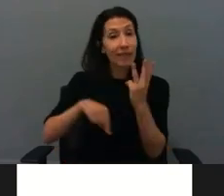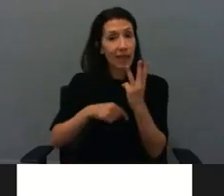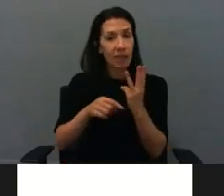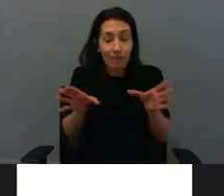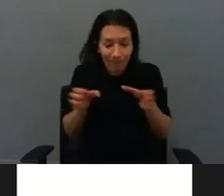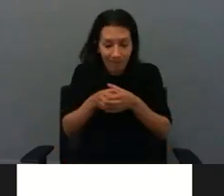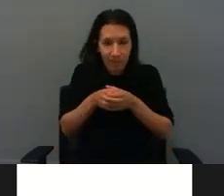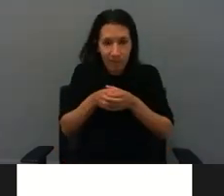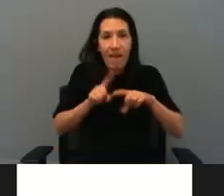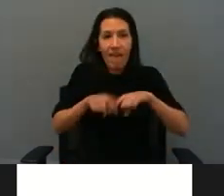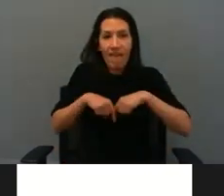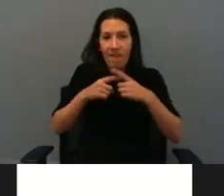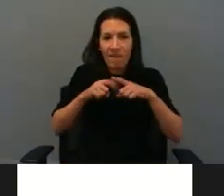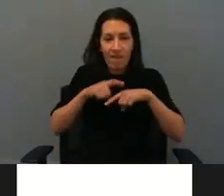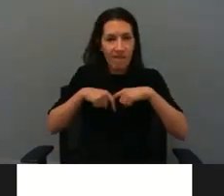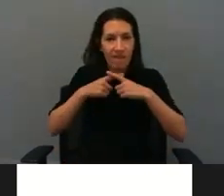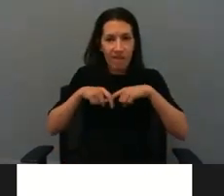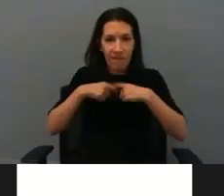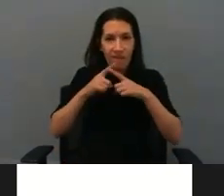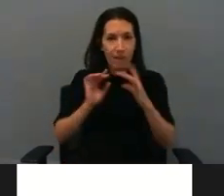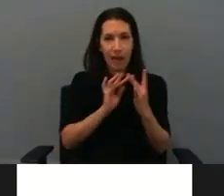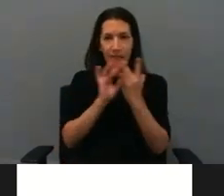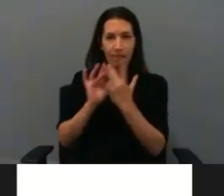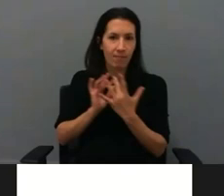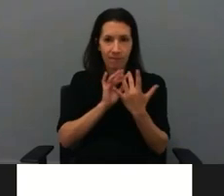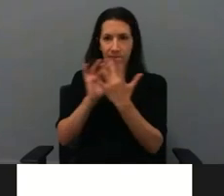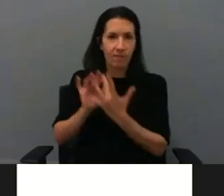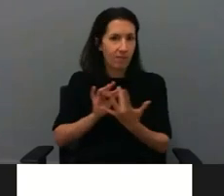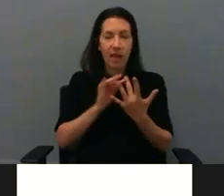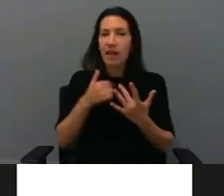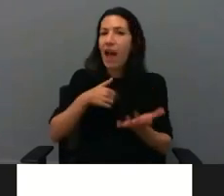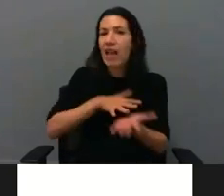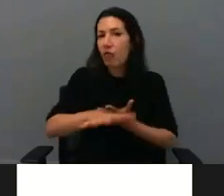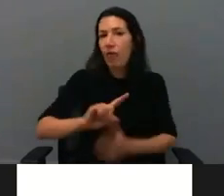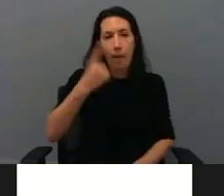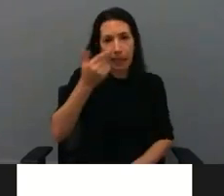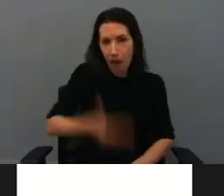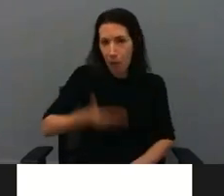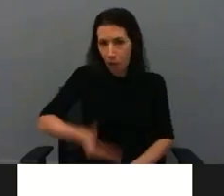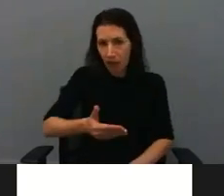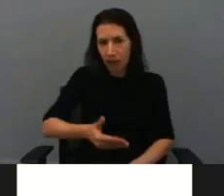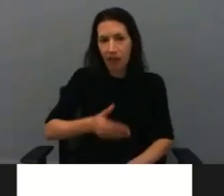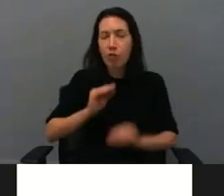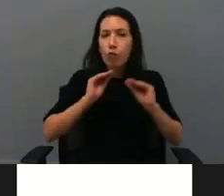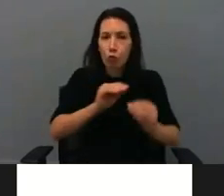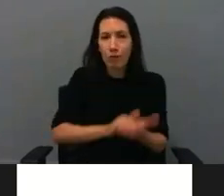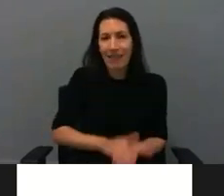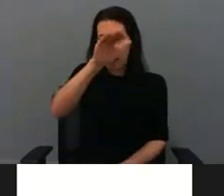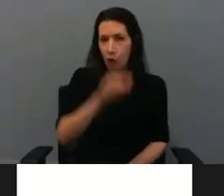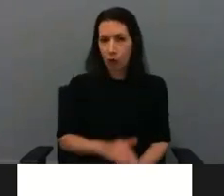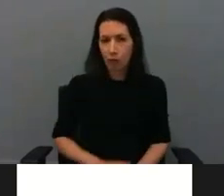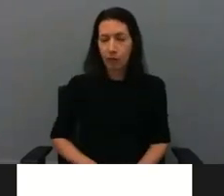inmediata en su desarrollo desde el minuto 1. Tengo que decir que Ofelia siempre